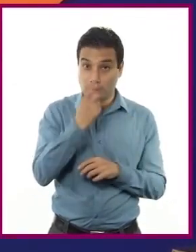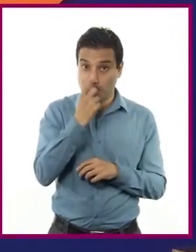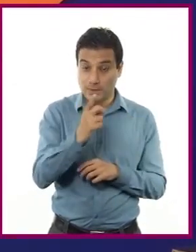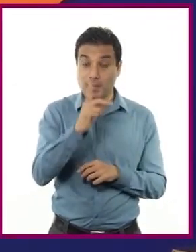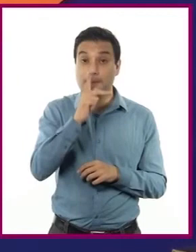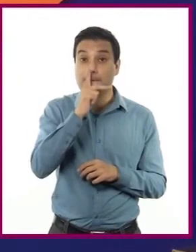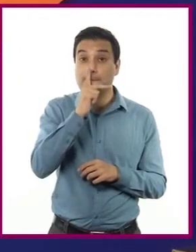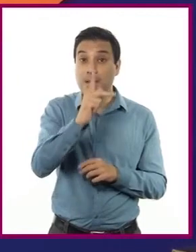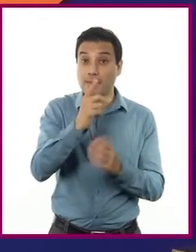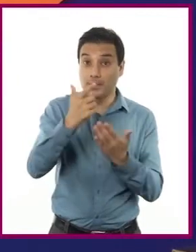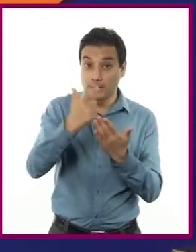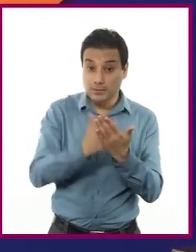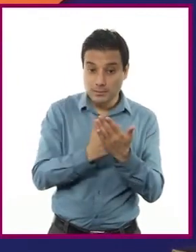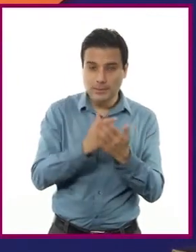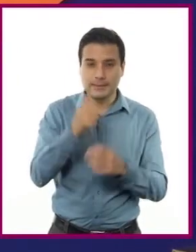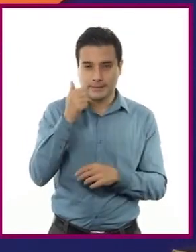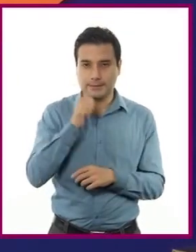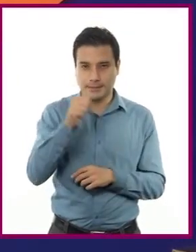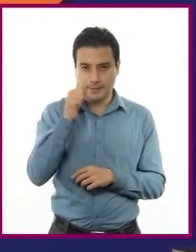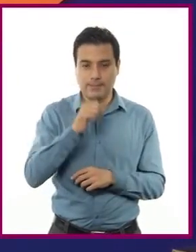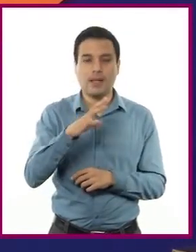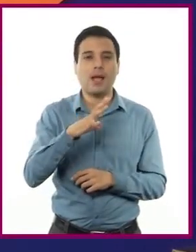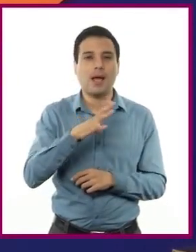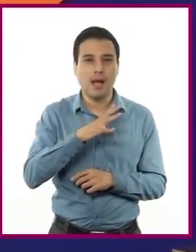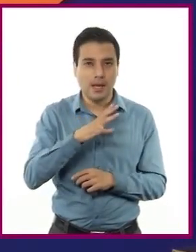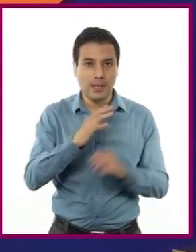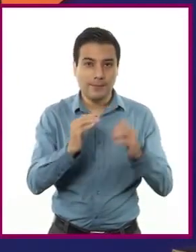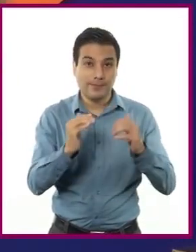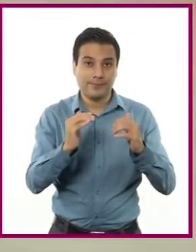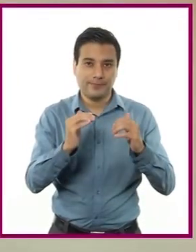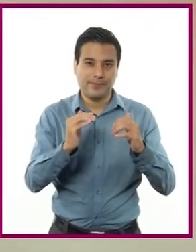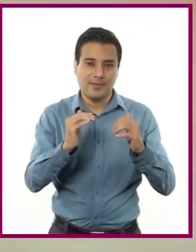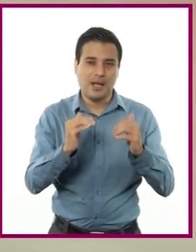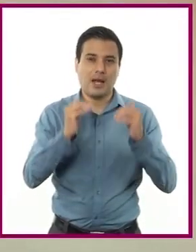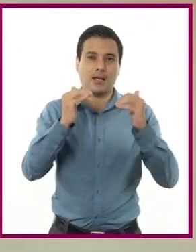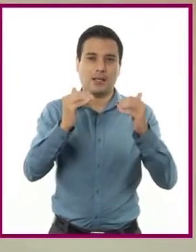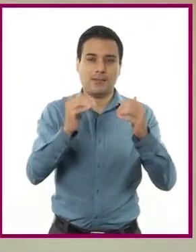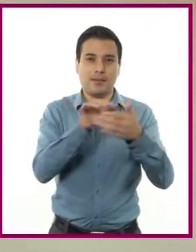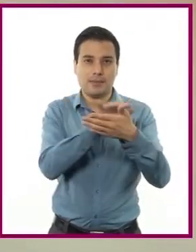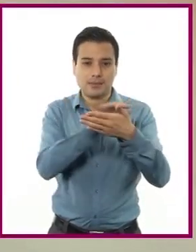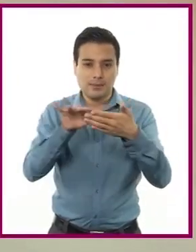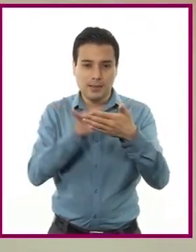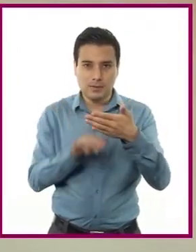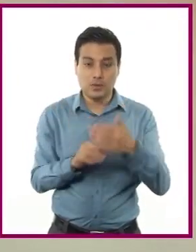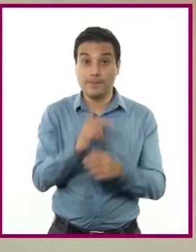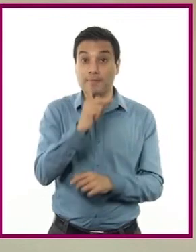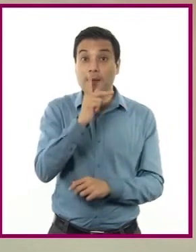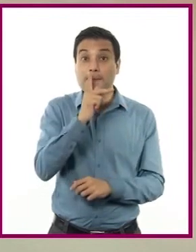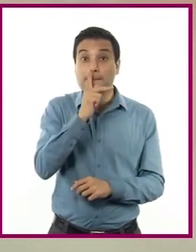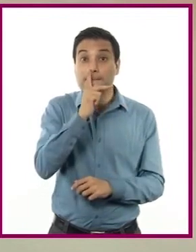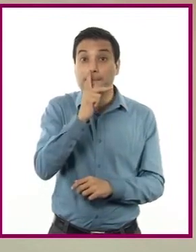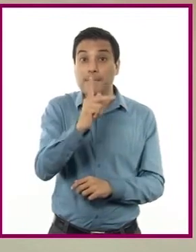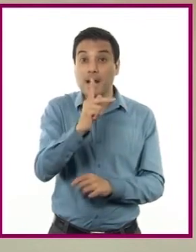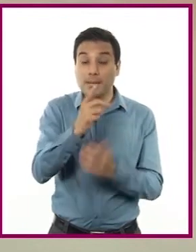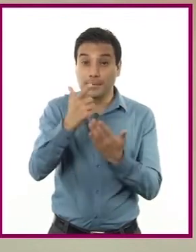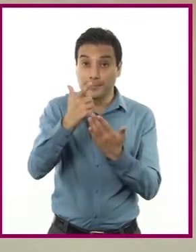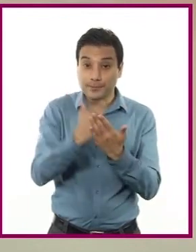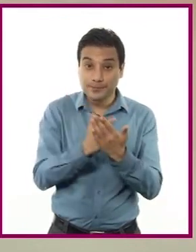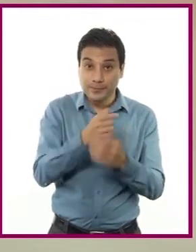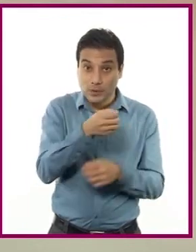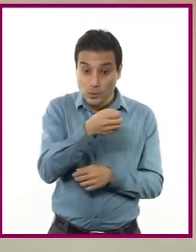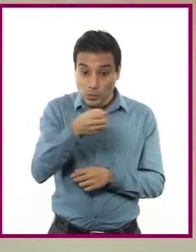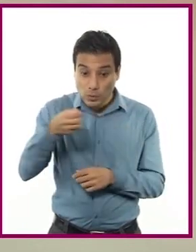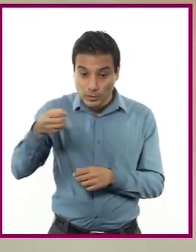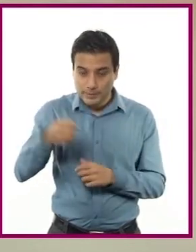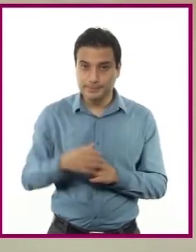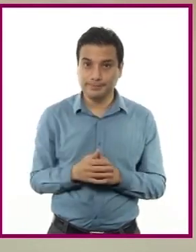acompañados de una lectura y que la estructura del glosario tiene que ver con la organización de las palabras,